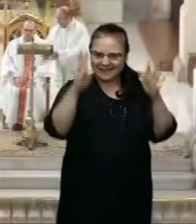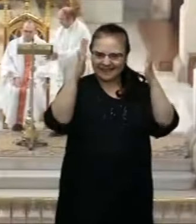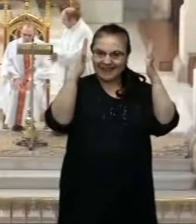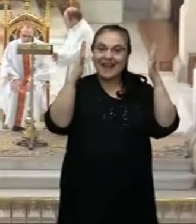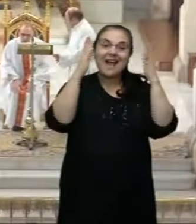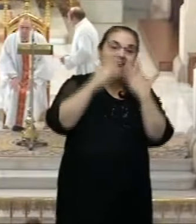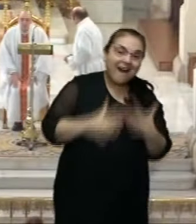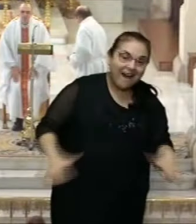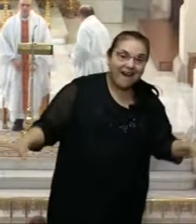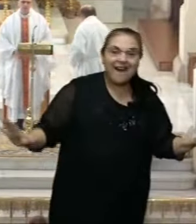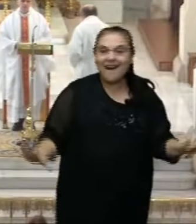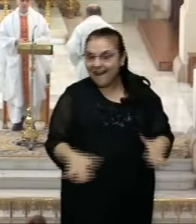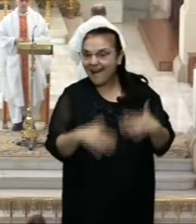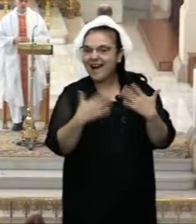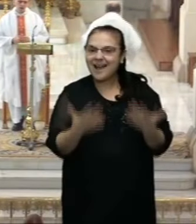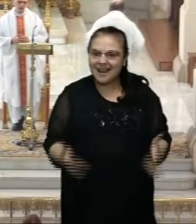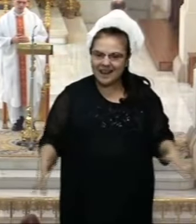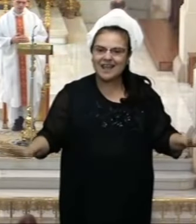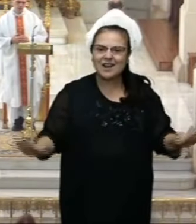Aleluya.